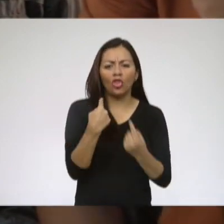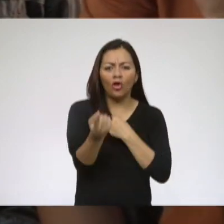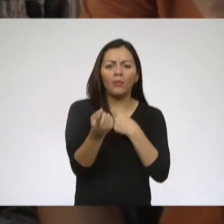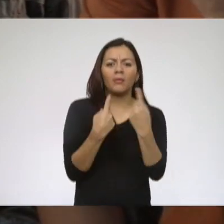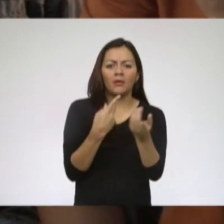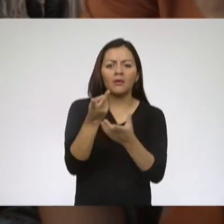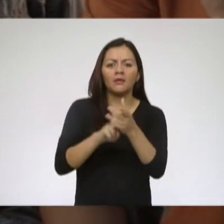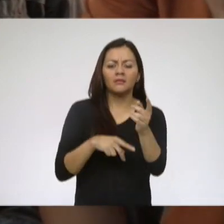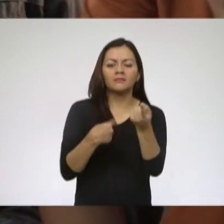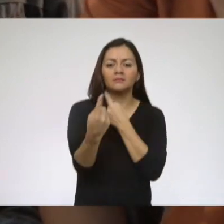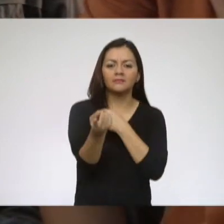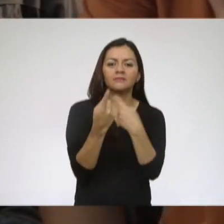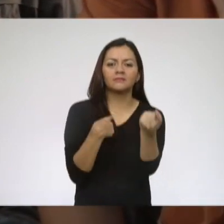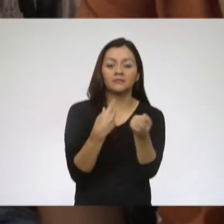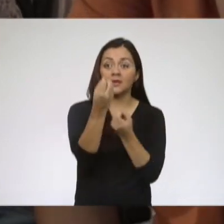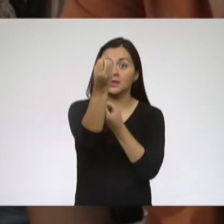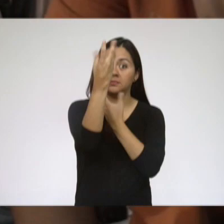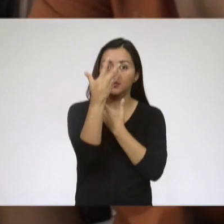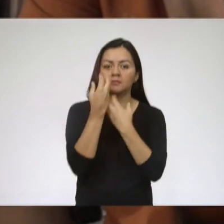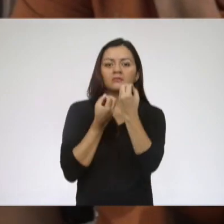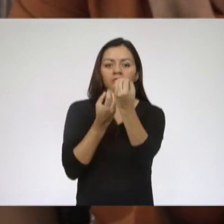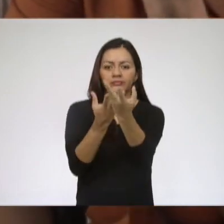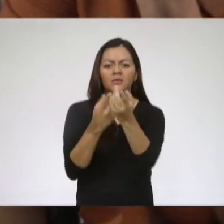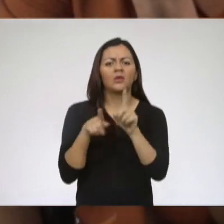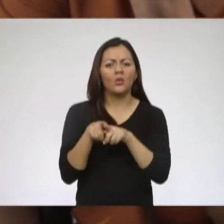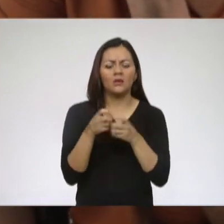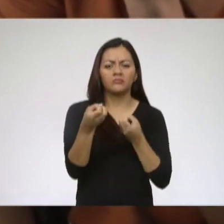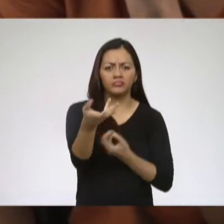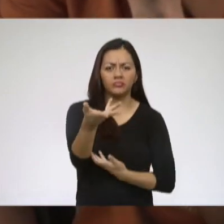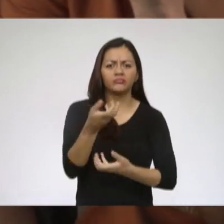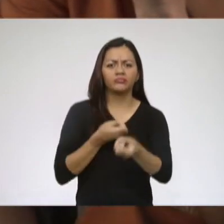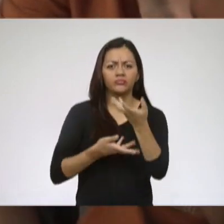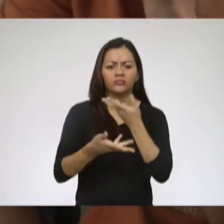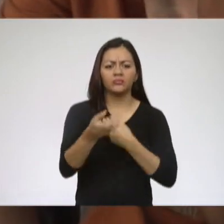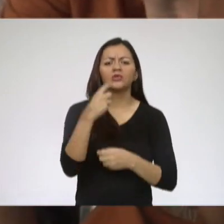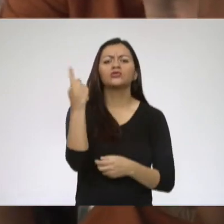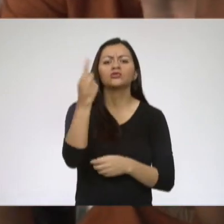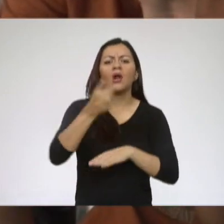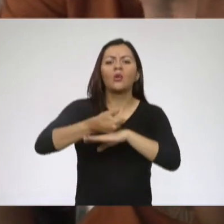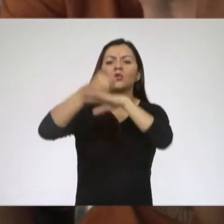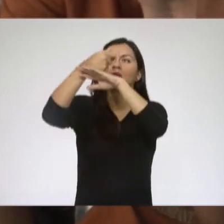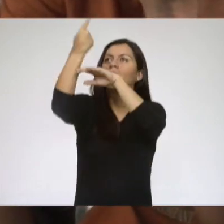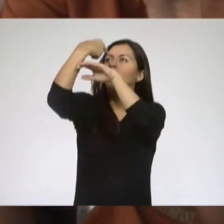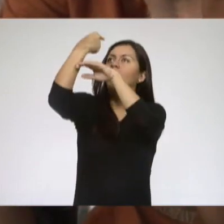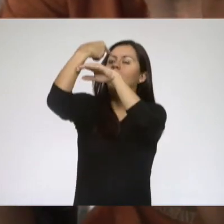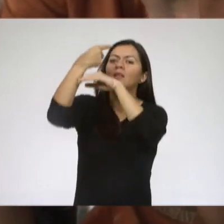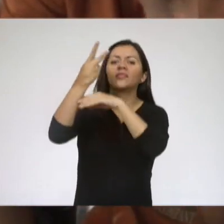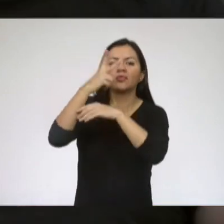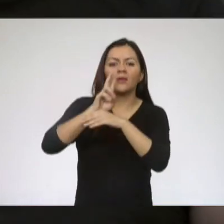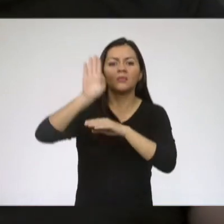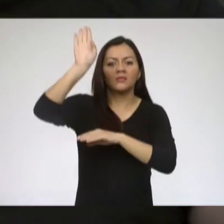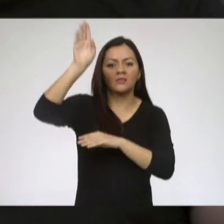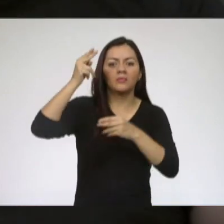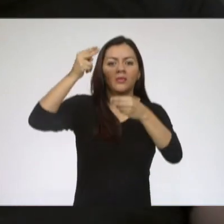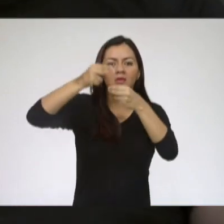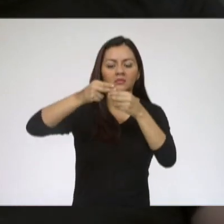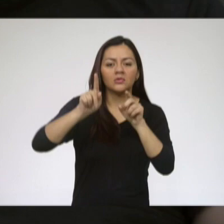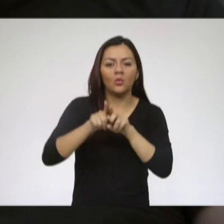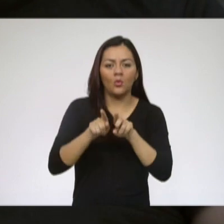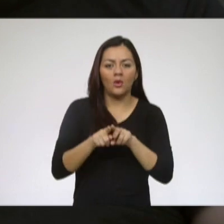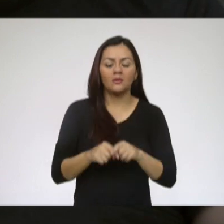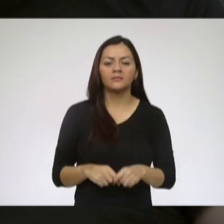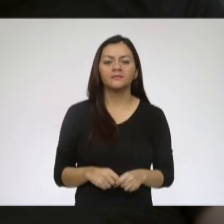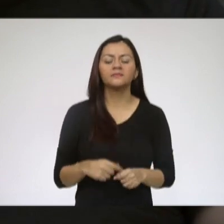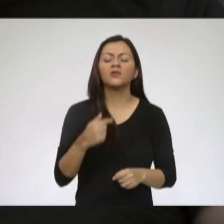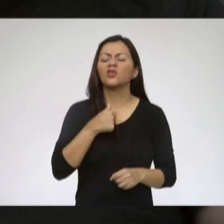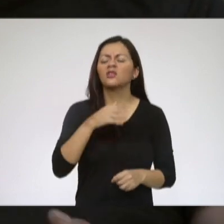y salida, que nosotros podamos expresarnos, que ellos también puedan. Entonces, donde no solo se exige una autoridad, sino que también hay una participación. Toda la vida fui catalogado como